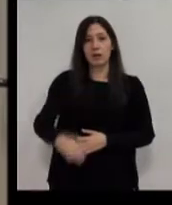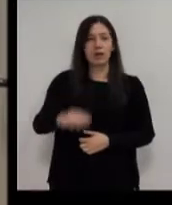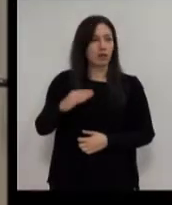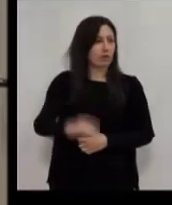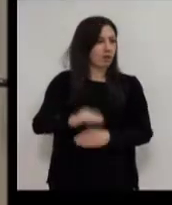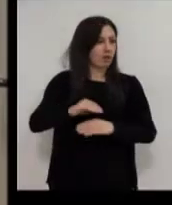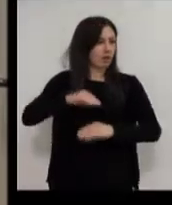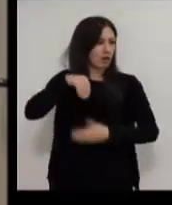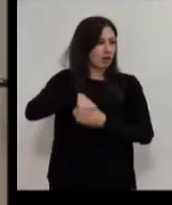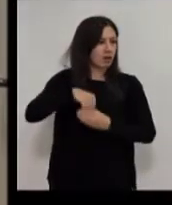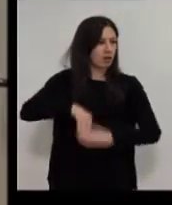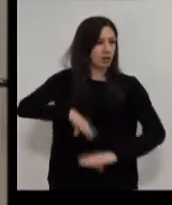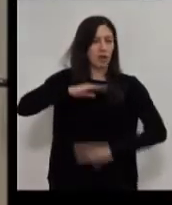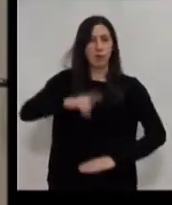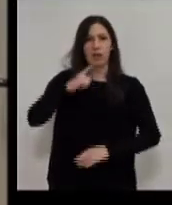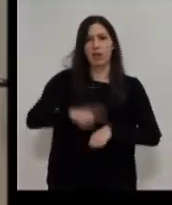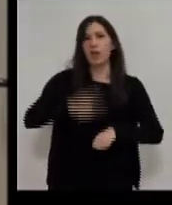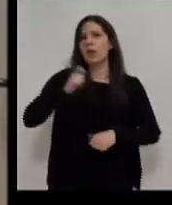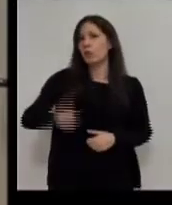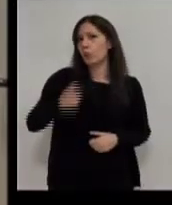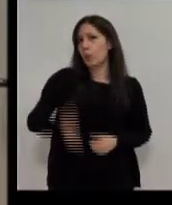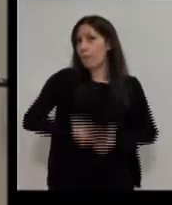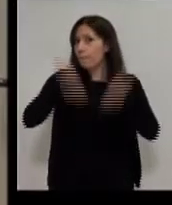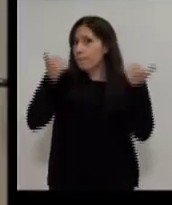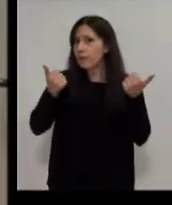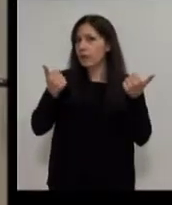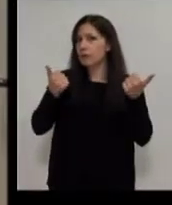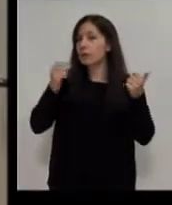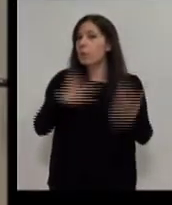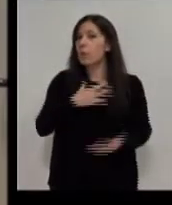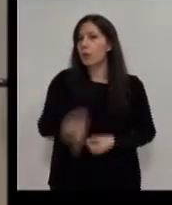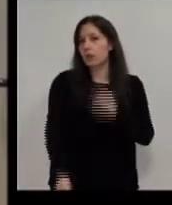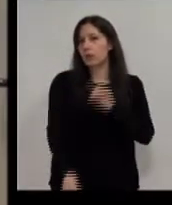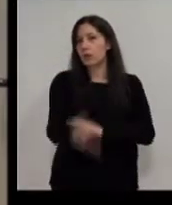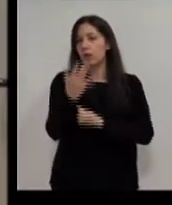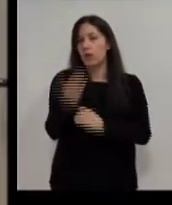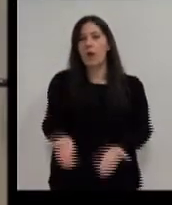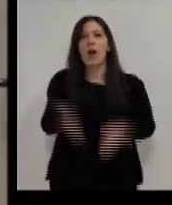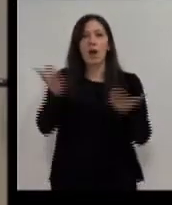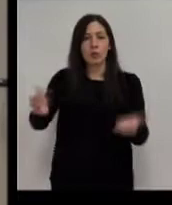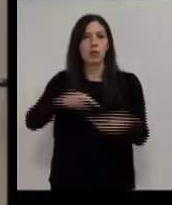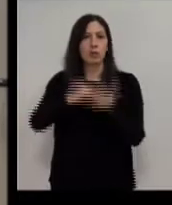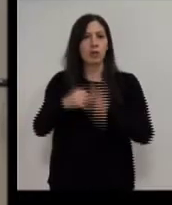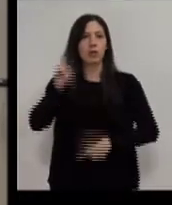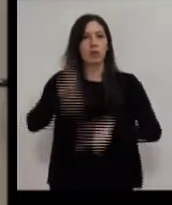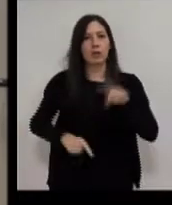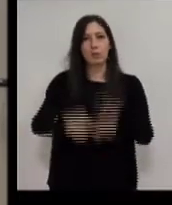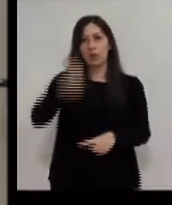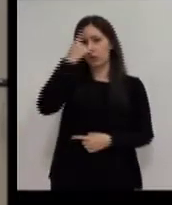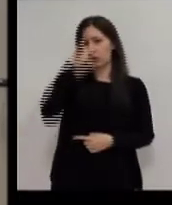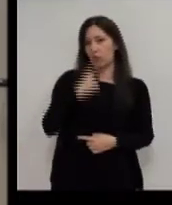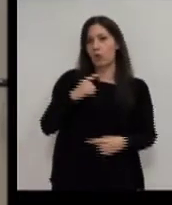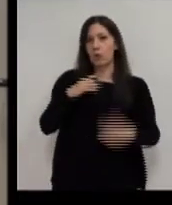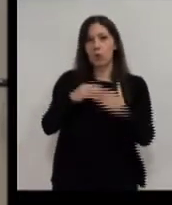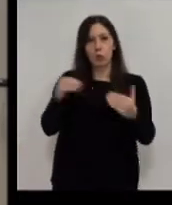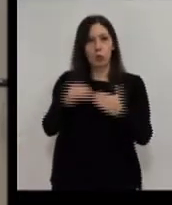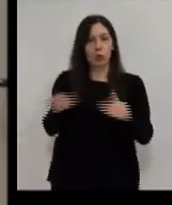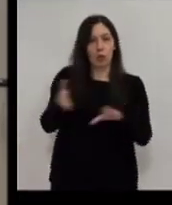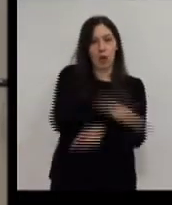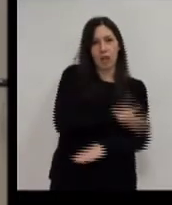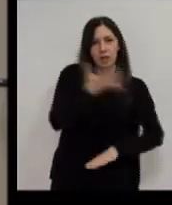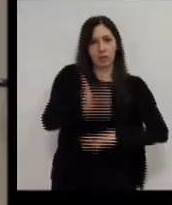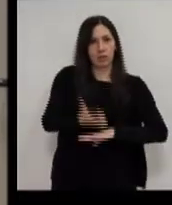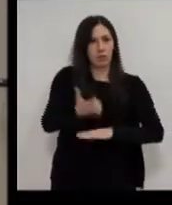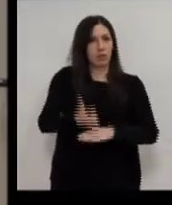tiene una capacidad de bits muy superior a la de un billete magnético, es que se van a activar ayudas técnicas según perfiles de usuario